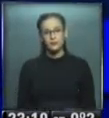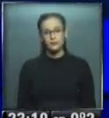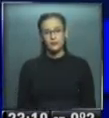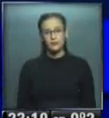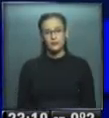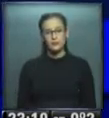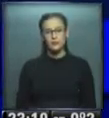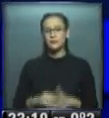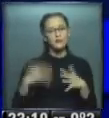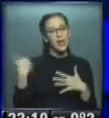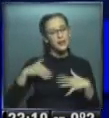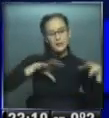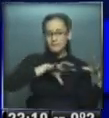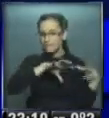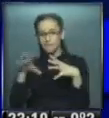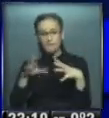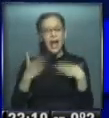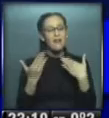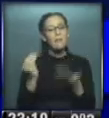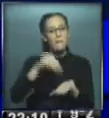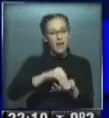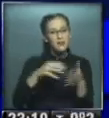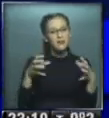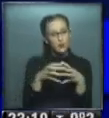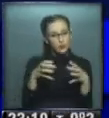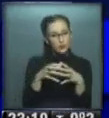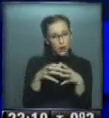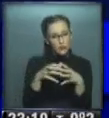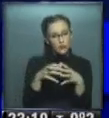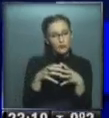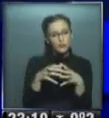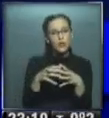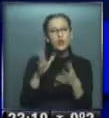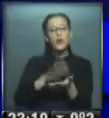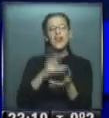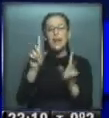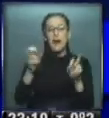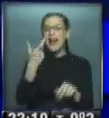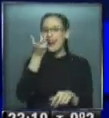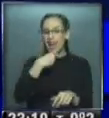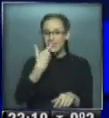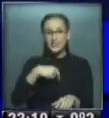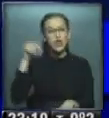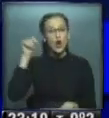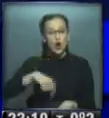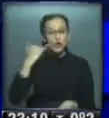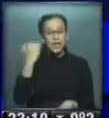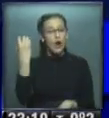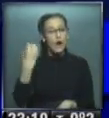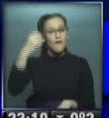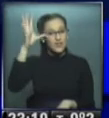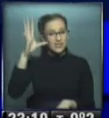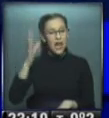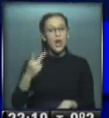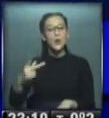Dejamos de lado la selección argentina para seguir hablando de fútbol, aunque el fútbol quedó bastante de lado con el tema Racing. Recién hoy se hizo oficial que será